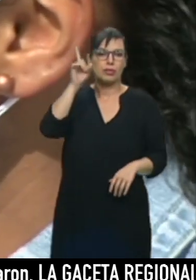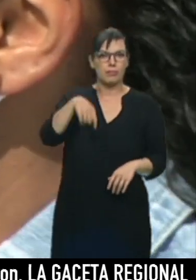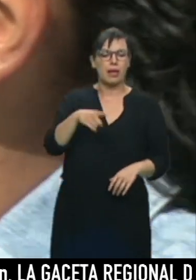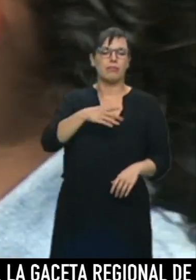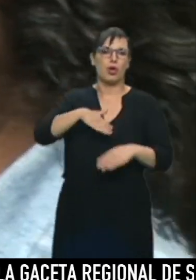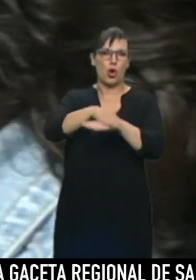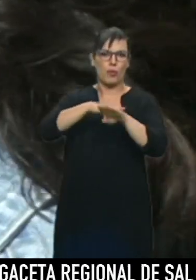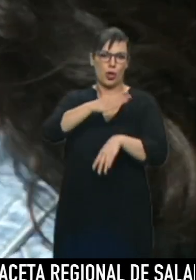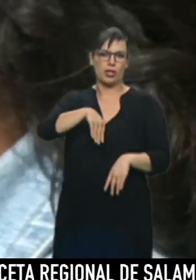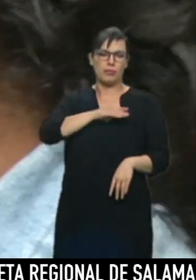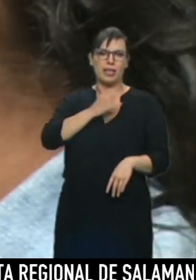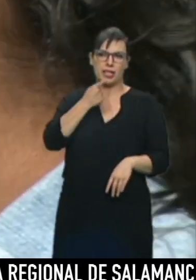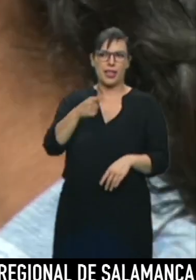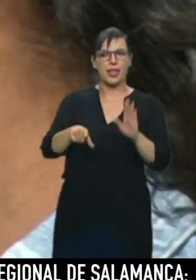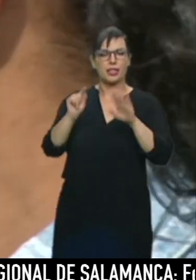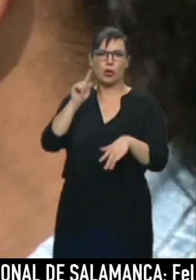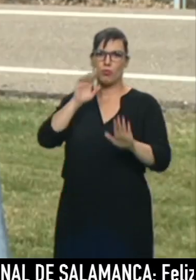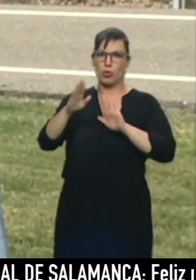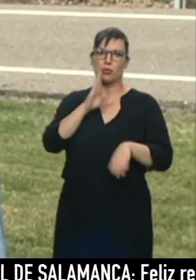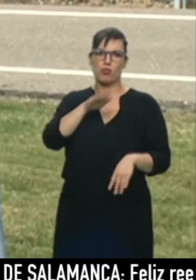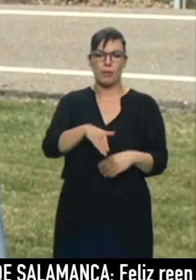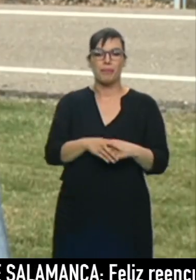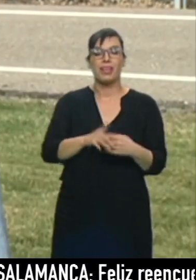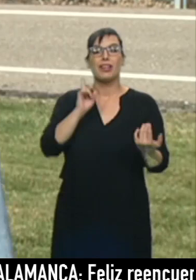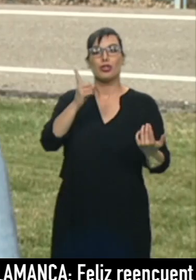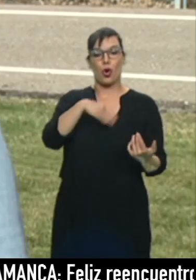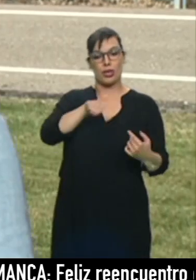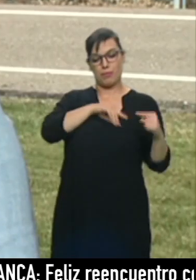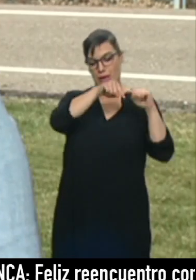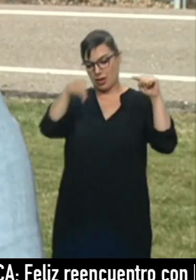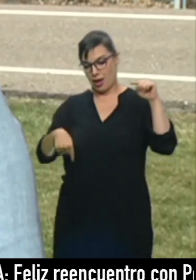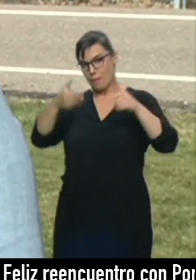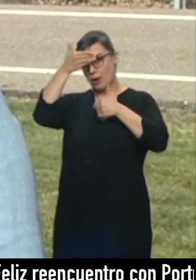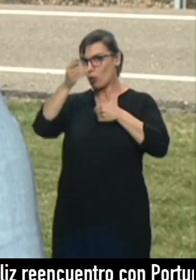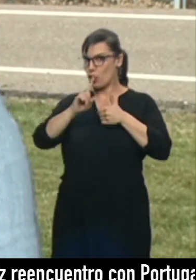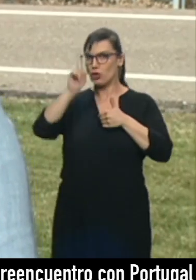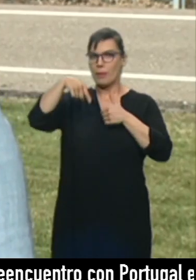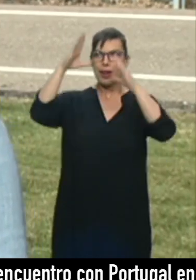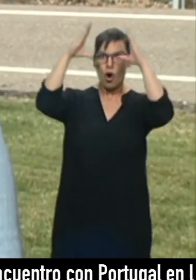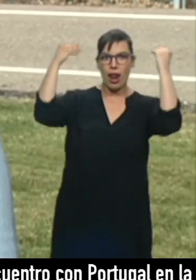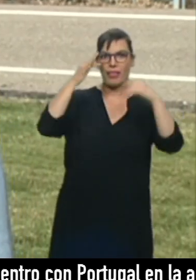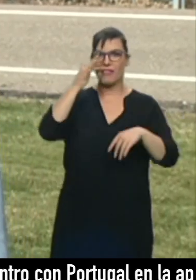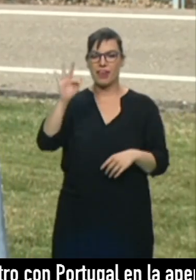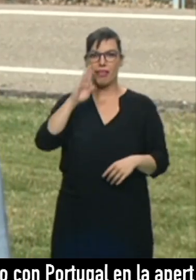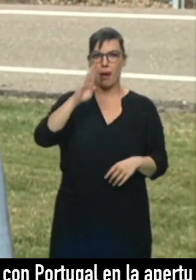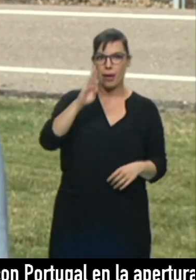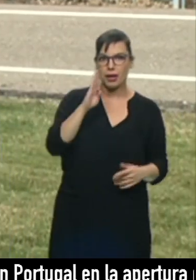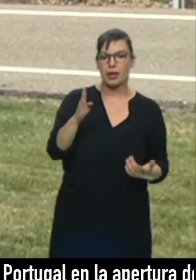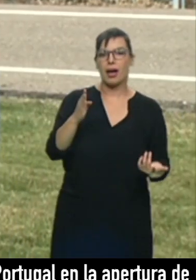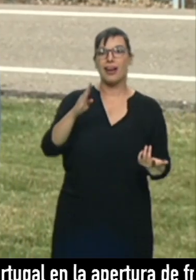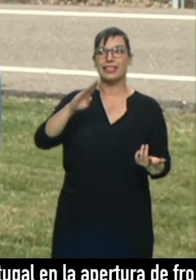calificado como una decisión muy prudente. Ya no es que bajemos solo los de España, que también baja la gente de Holanda, de Francia, de Bélgica.